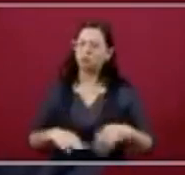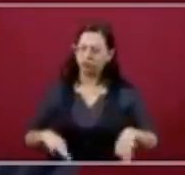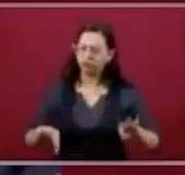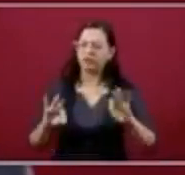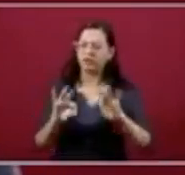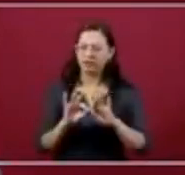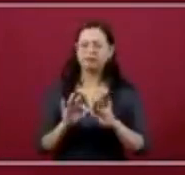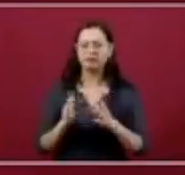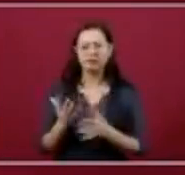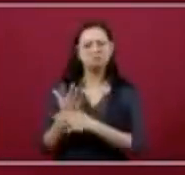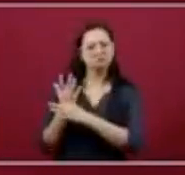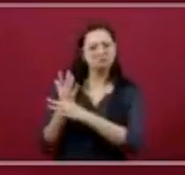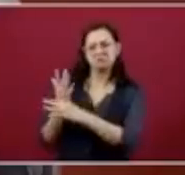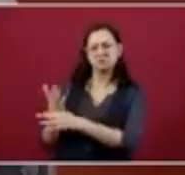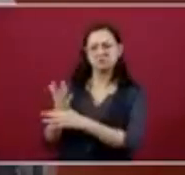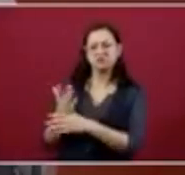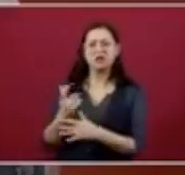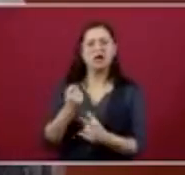hay organizaciones